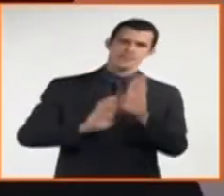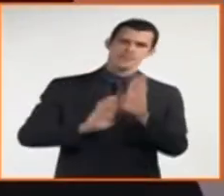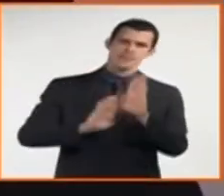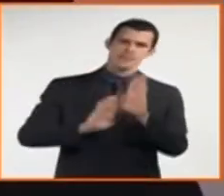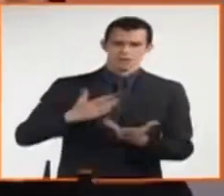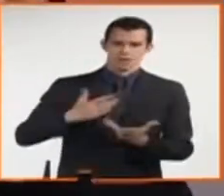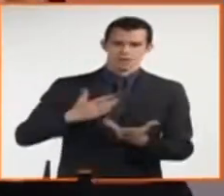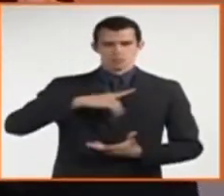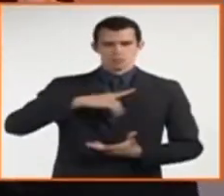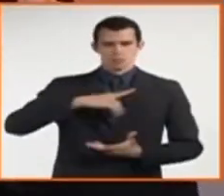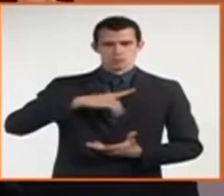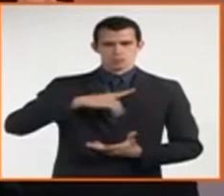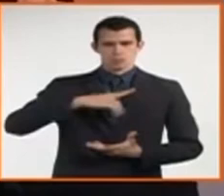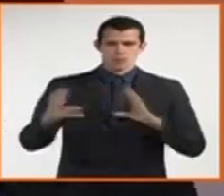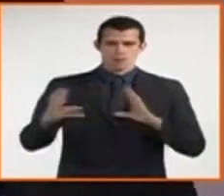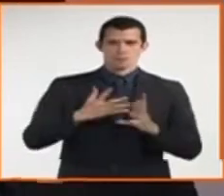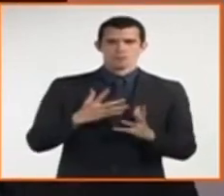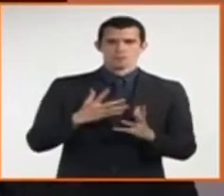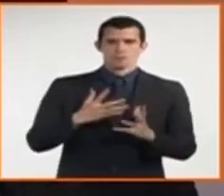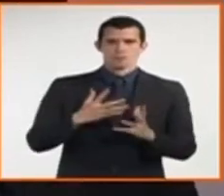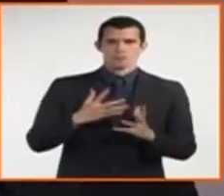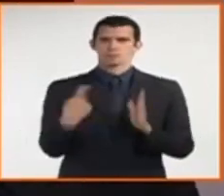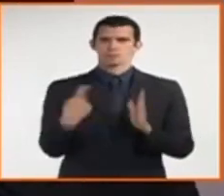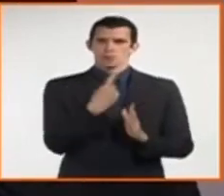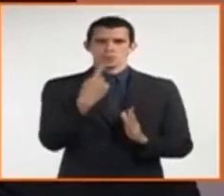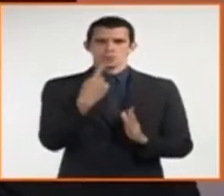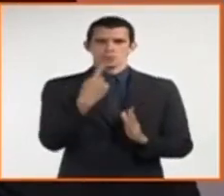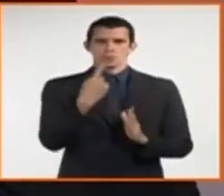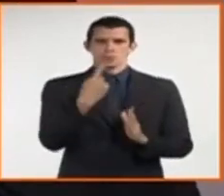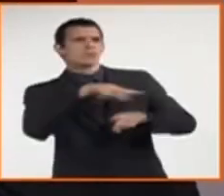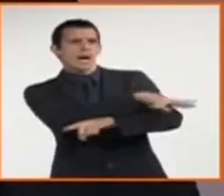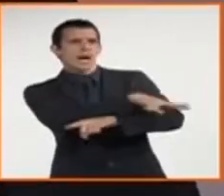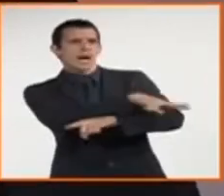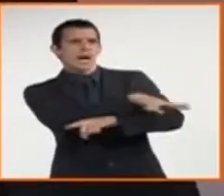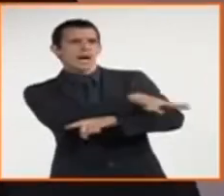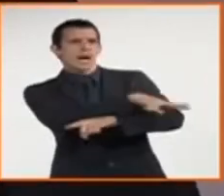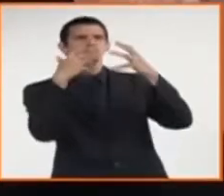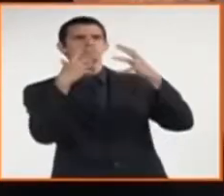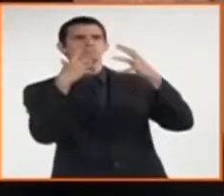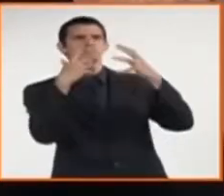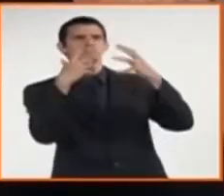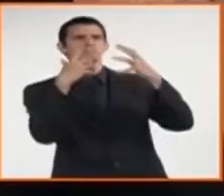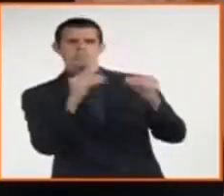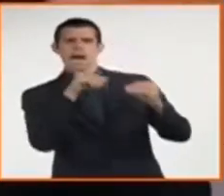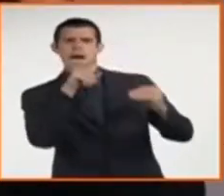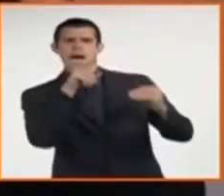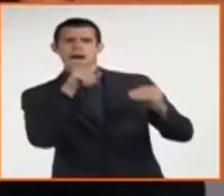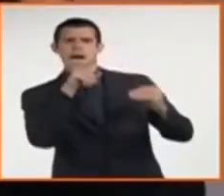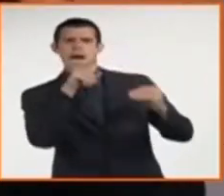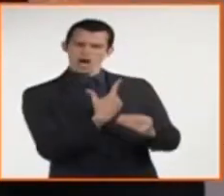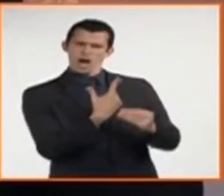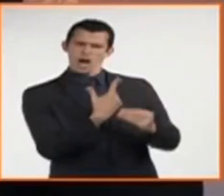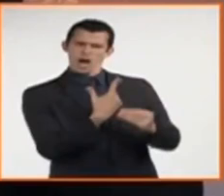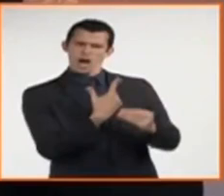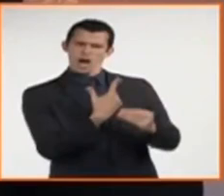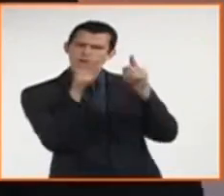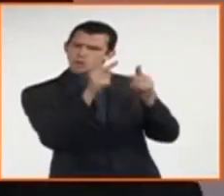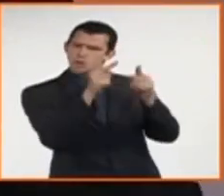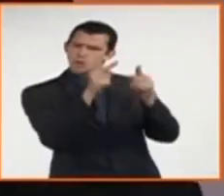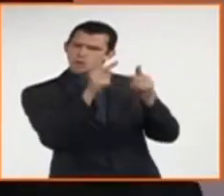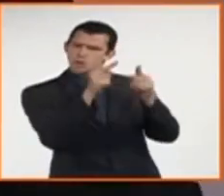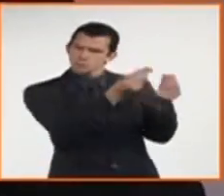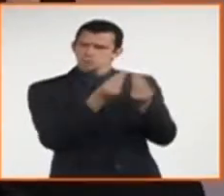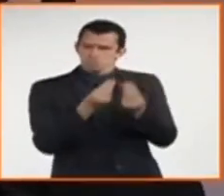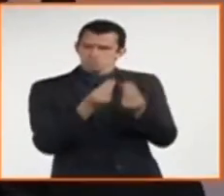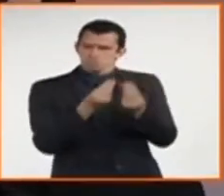de promover en nuestro país ese patrimonio que se está degradando deteriorando o sea es